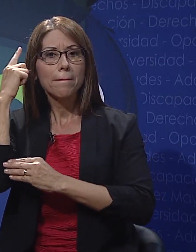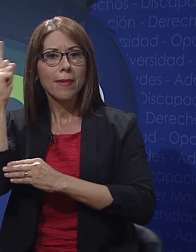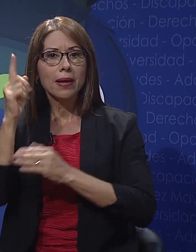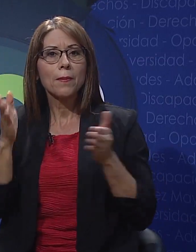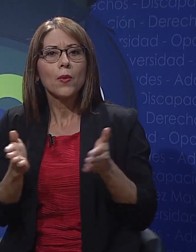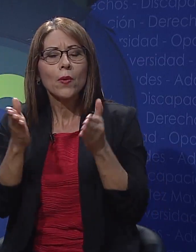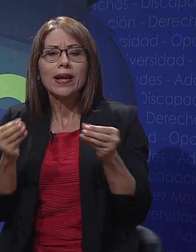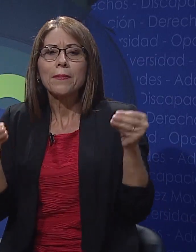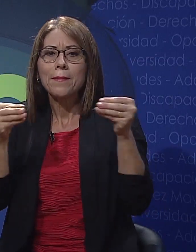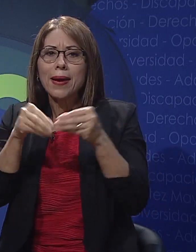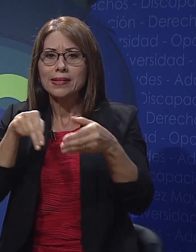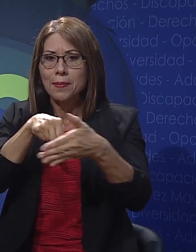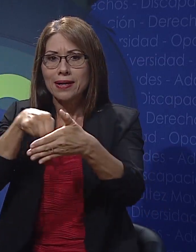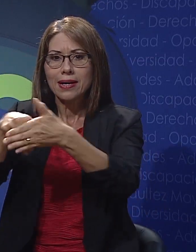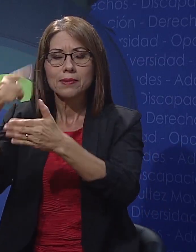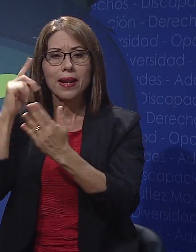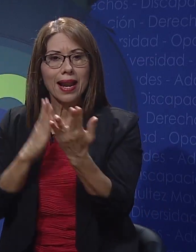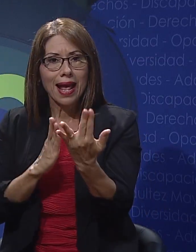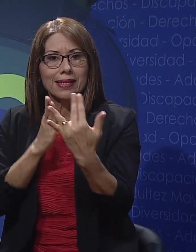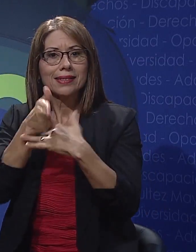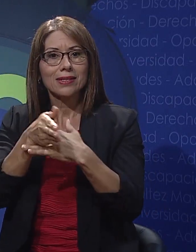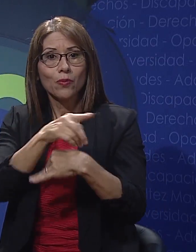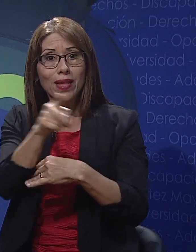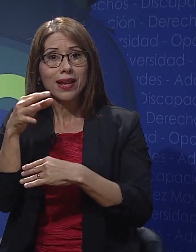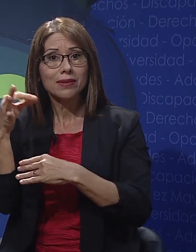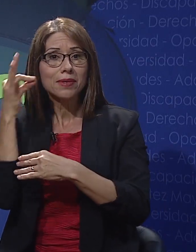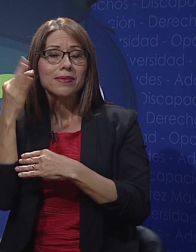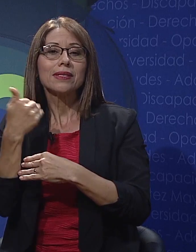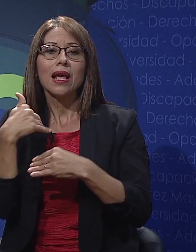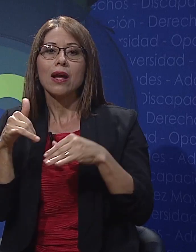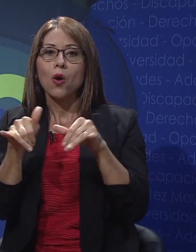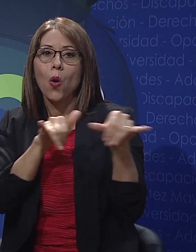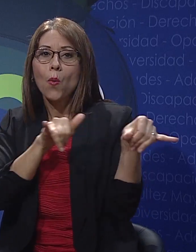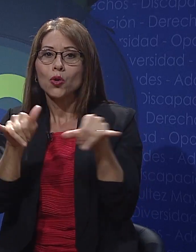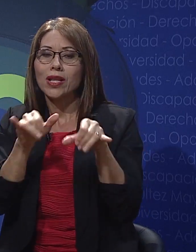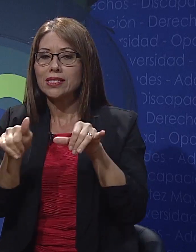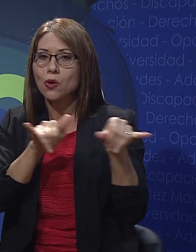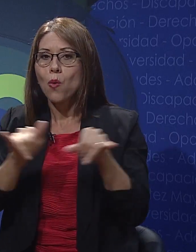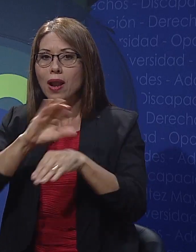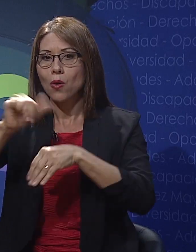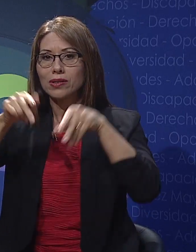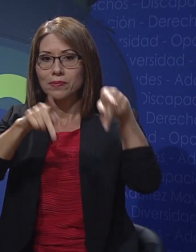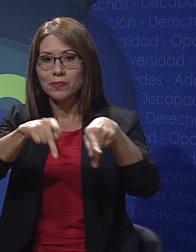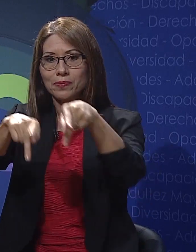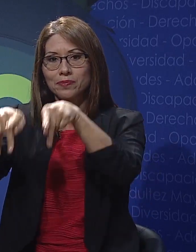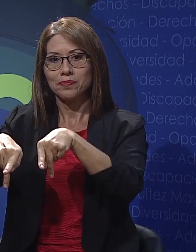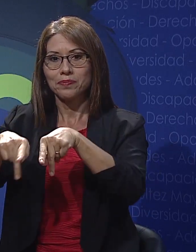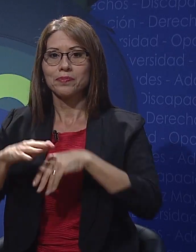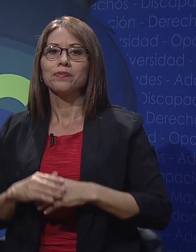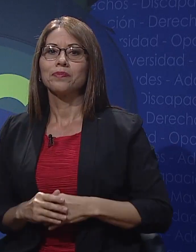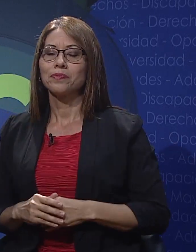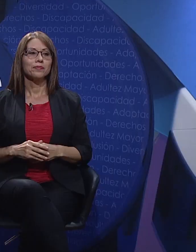que provoquen mayores barreras para el acceso a las mismas oportunidades que el resto de la población.